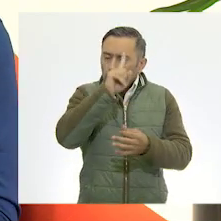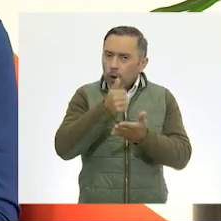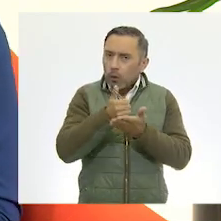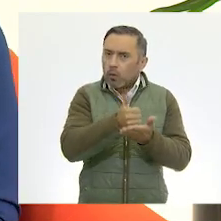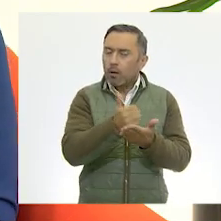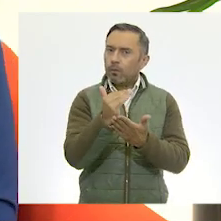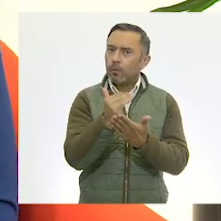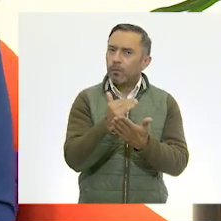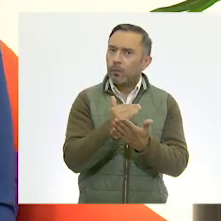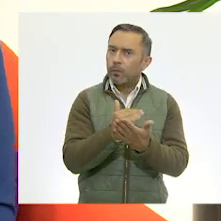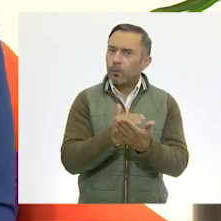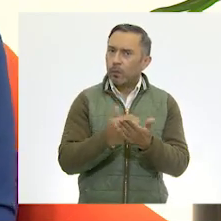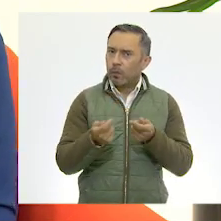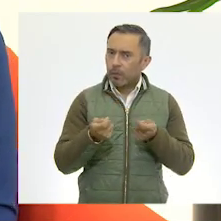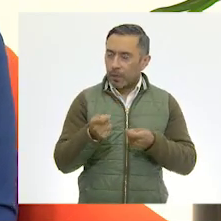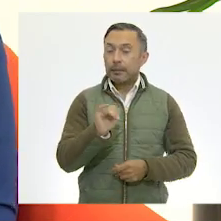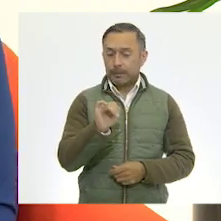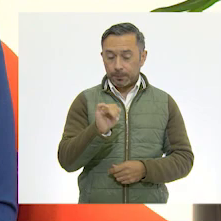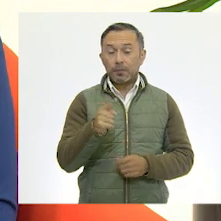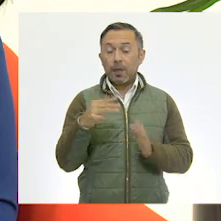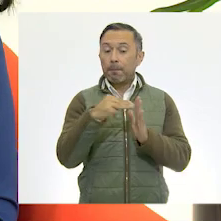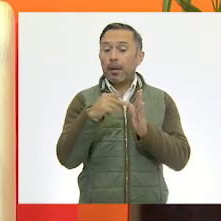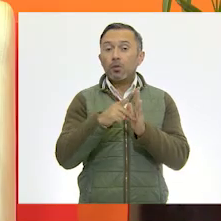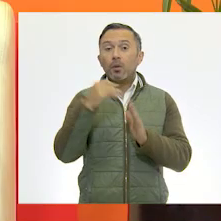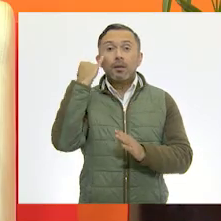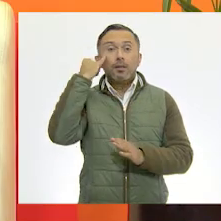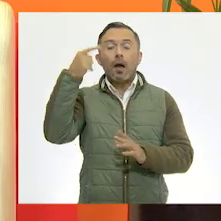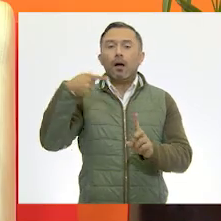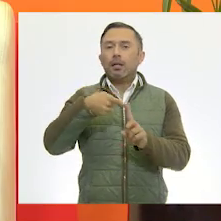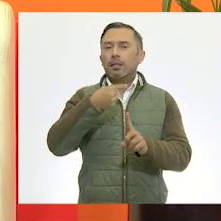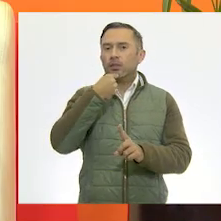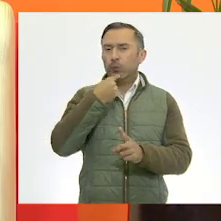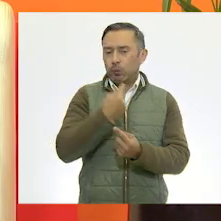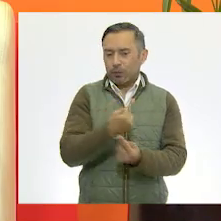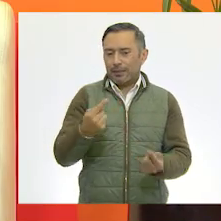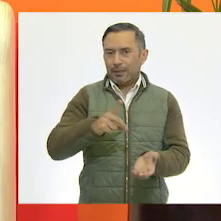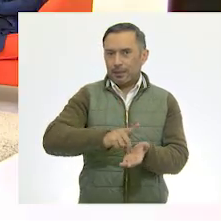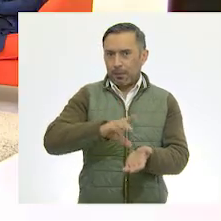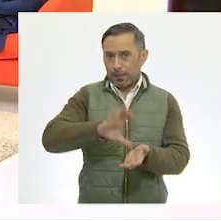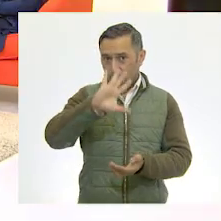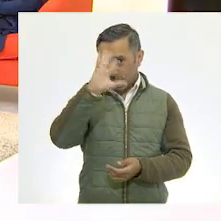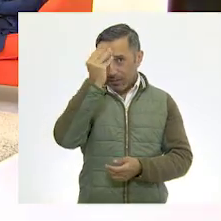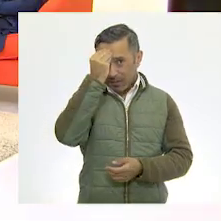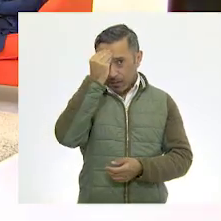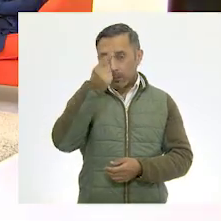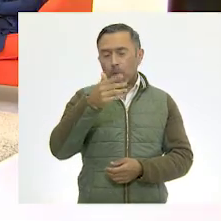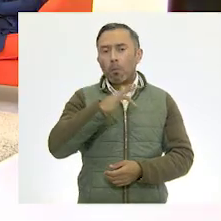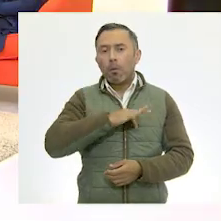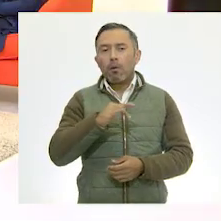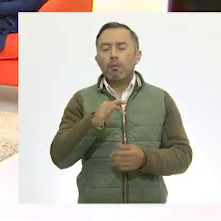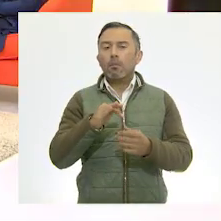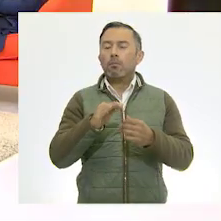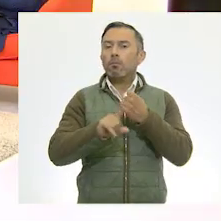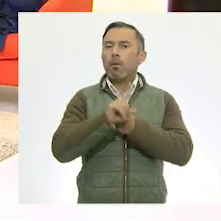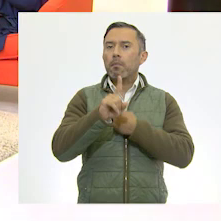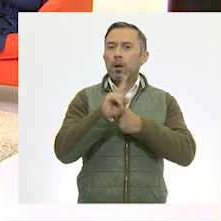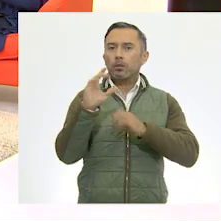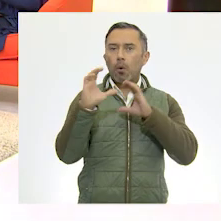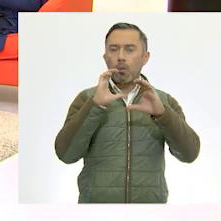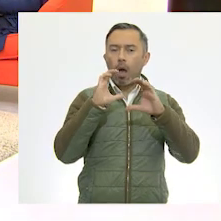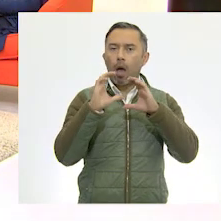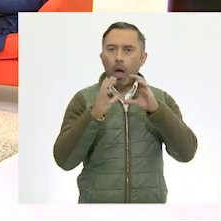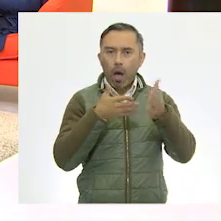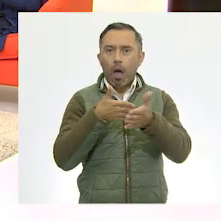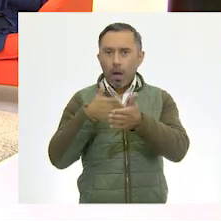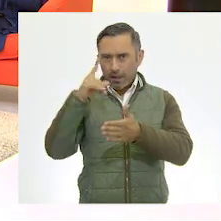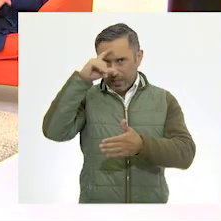la enseñanza de alumnos con espectro autista y que tengan presenten dificultades de comunicación. Entonces, aquí se adaptan